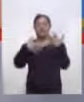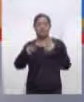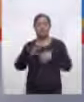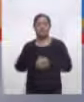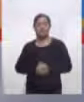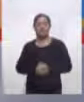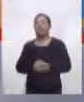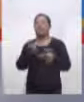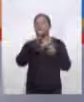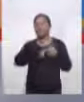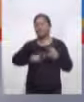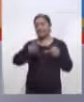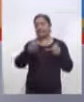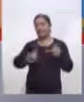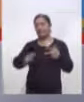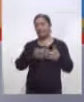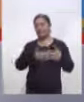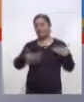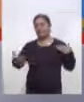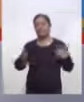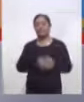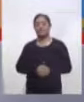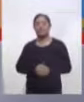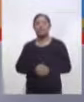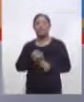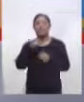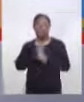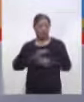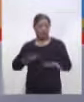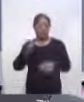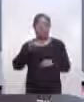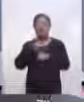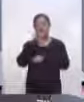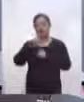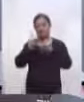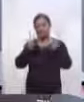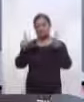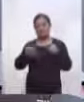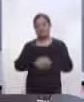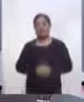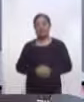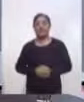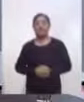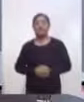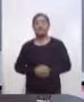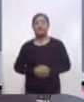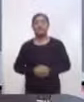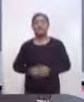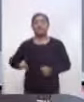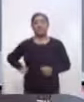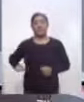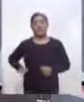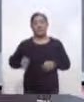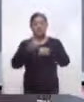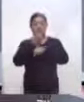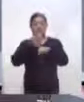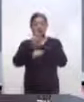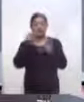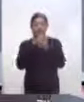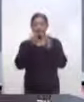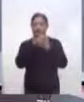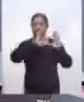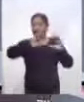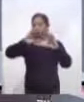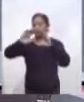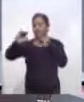mexicana. Vamos a empezar ya esta tarde con la información de nuestro estado. La Secretaría de Salud del Estado capacita a